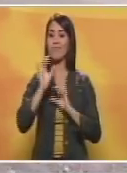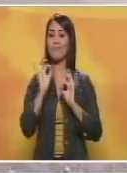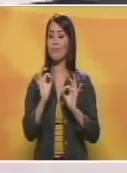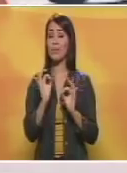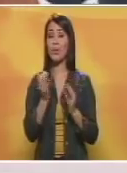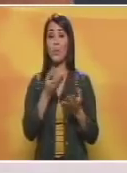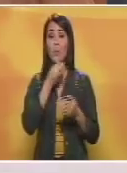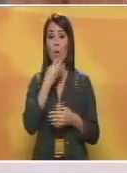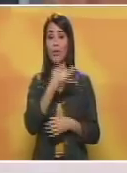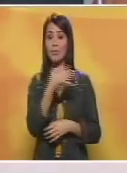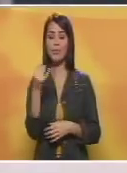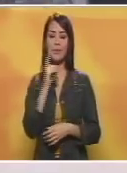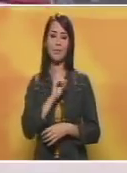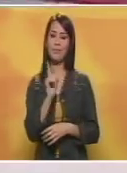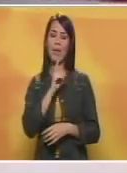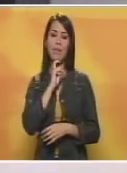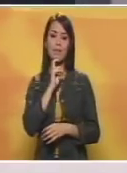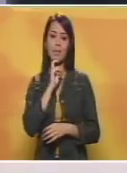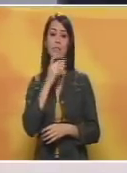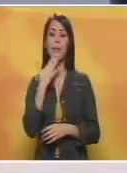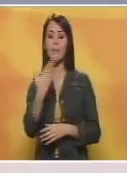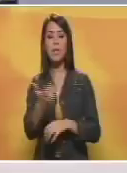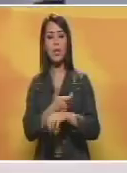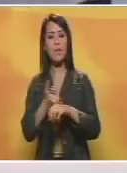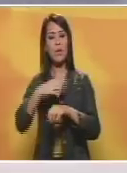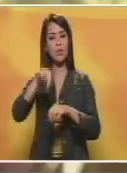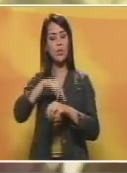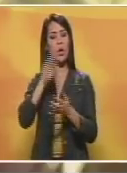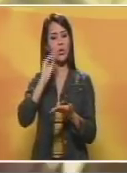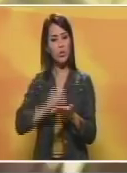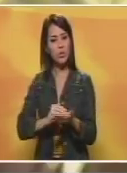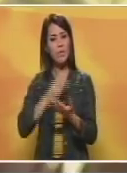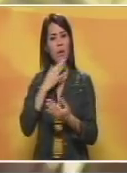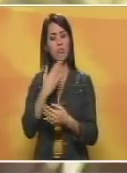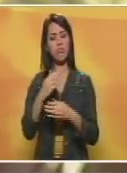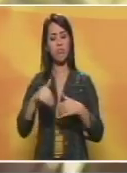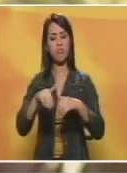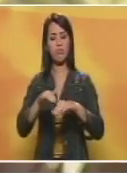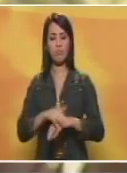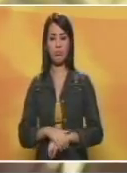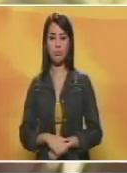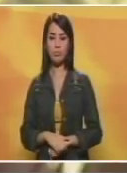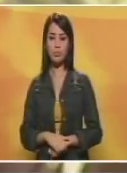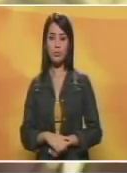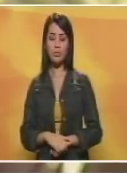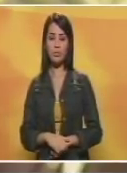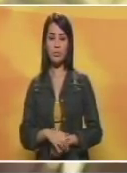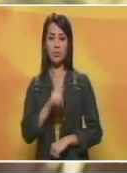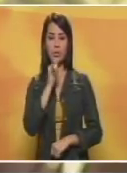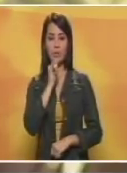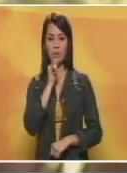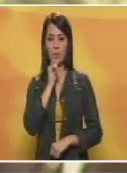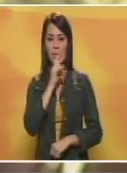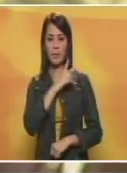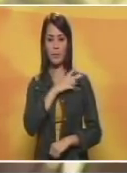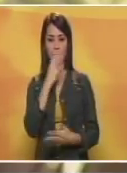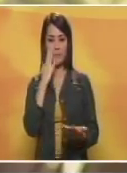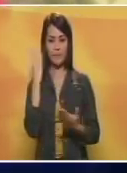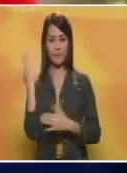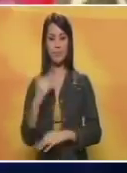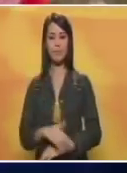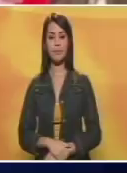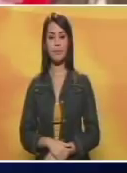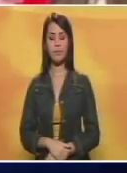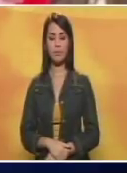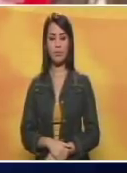del sector transporte es por ello que exigen al gobierno nacional se establezca una prórroga el reporte que podemos ofrecerles a esta hora desde el estado